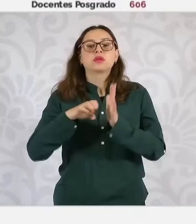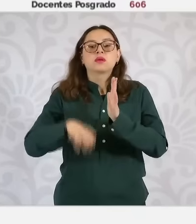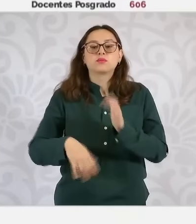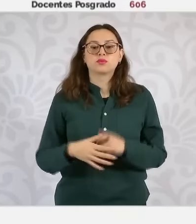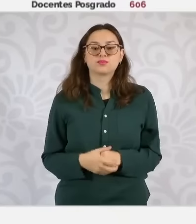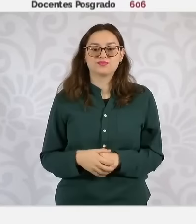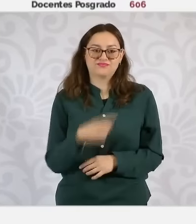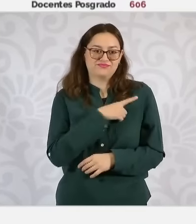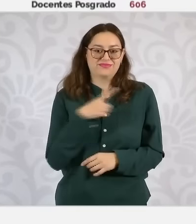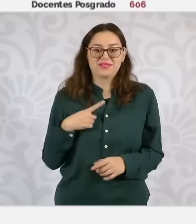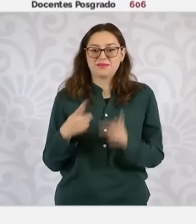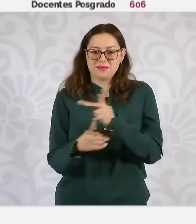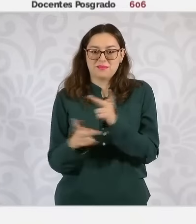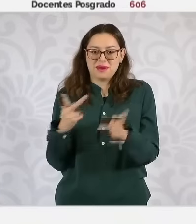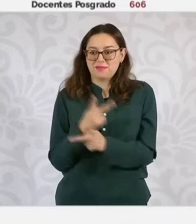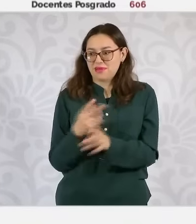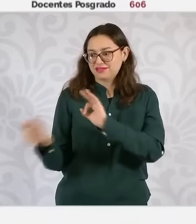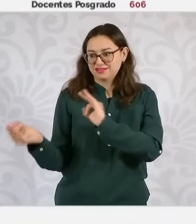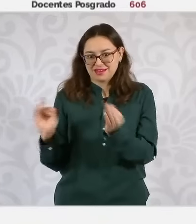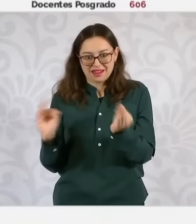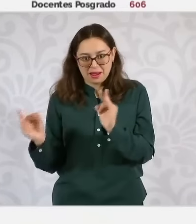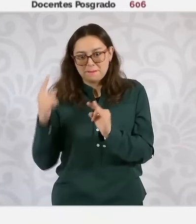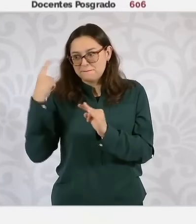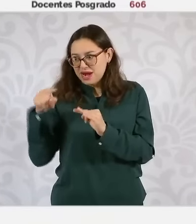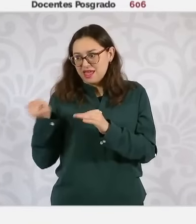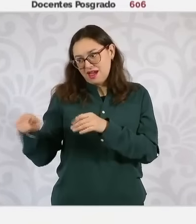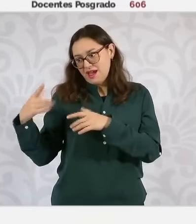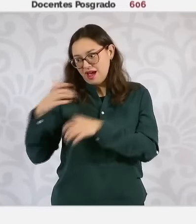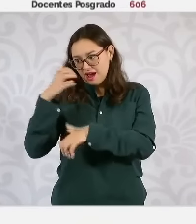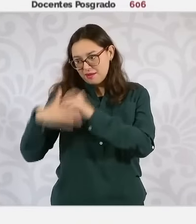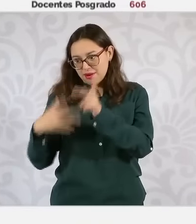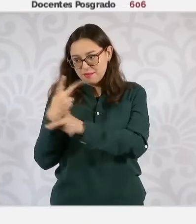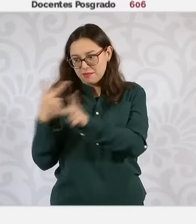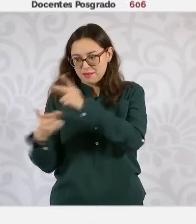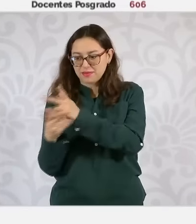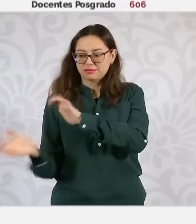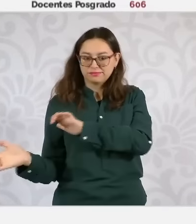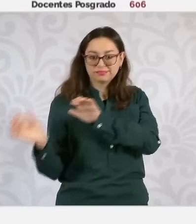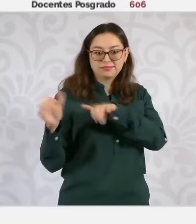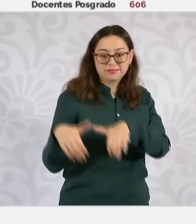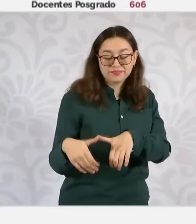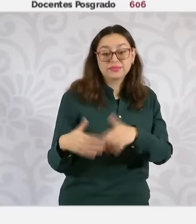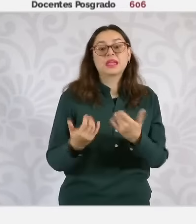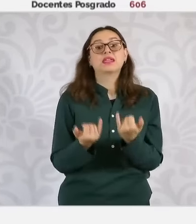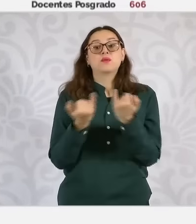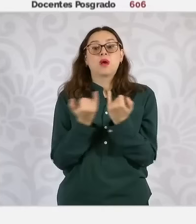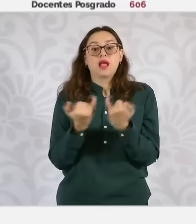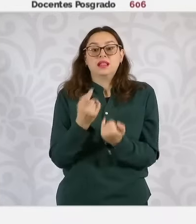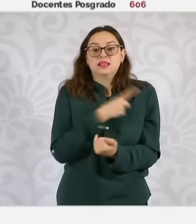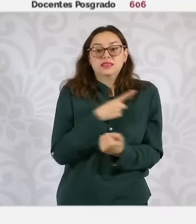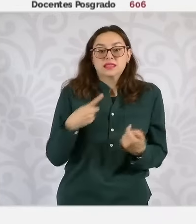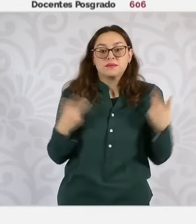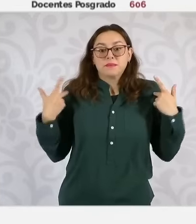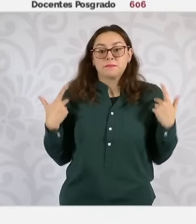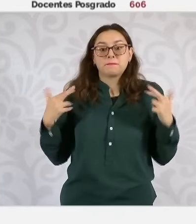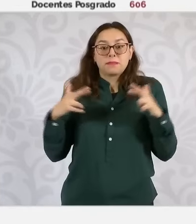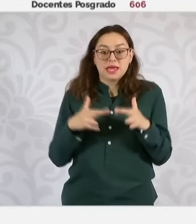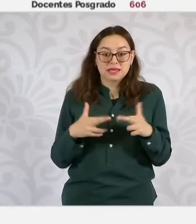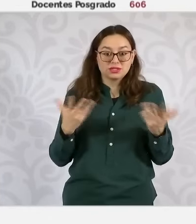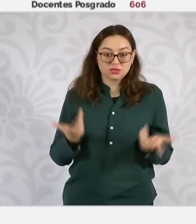tengamos egresados que puedan entrar a las licenciaturas, tiene que haber profesores de alguna manera, universidades cercanas que podamos contratar a los y